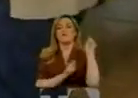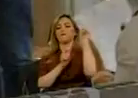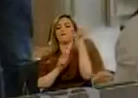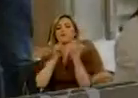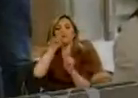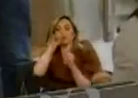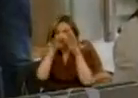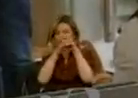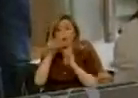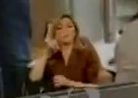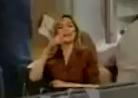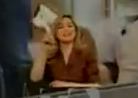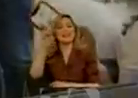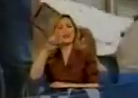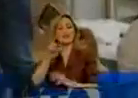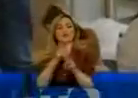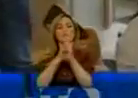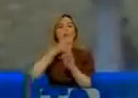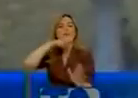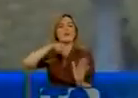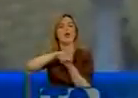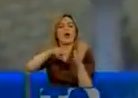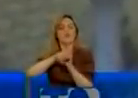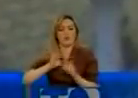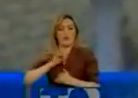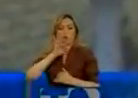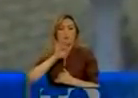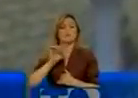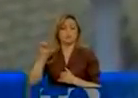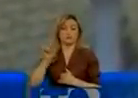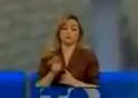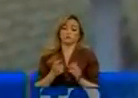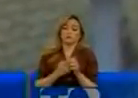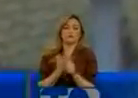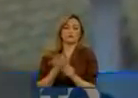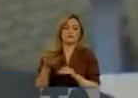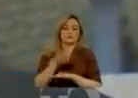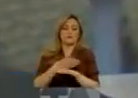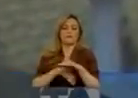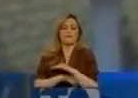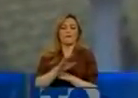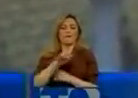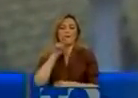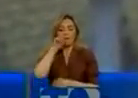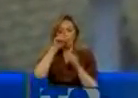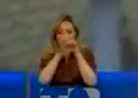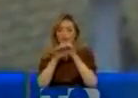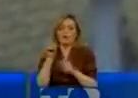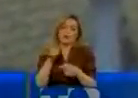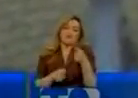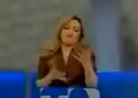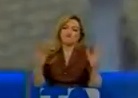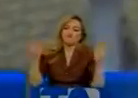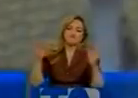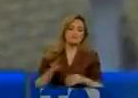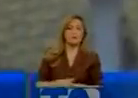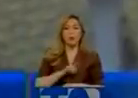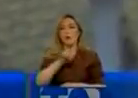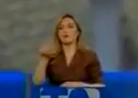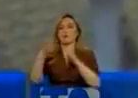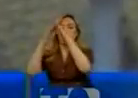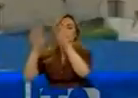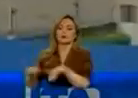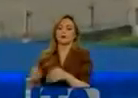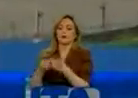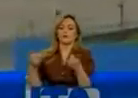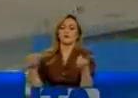prueba PCR con resultado negativo al arribar. En el caso que el pasajero no tenga la prueba PCR, podrá hacer aislamiento en su hogar hasta que se realice una prueba aquí